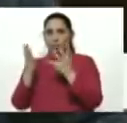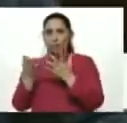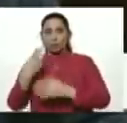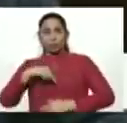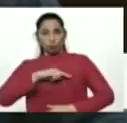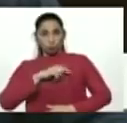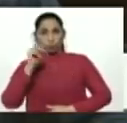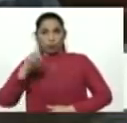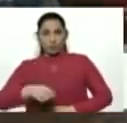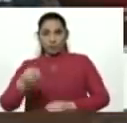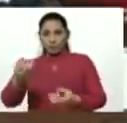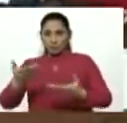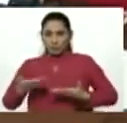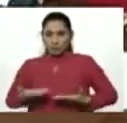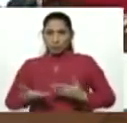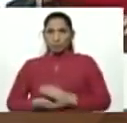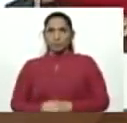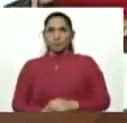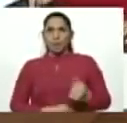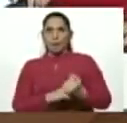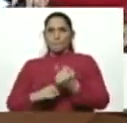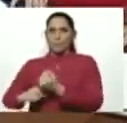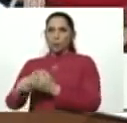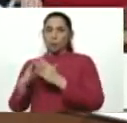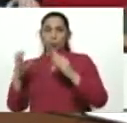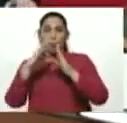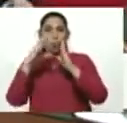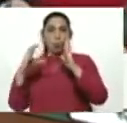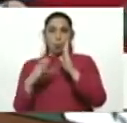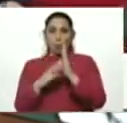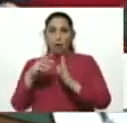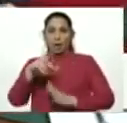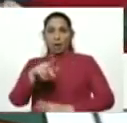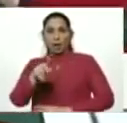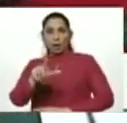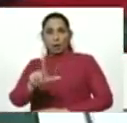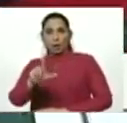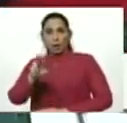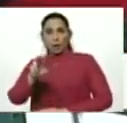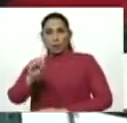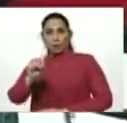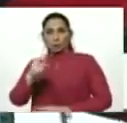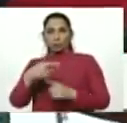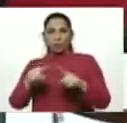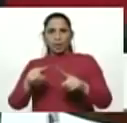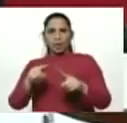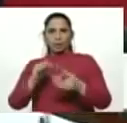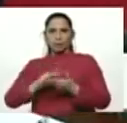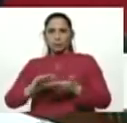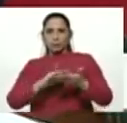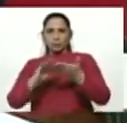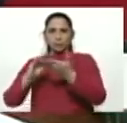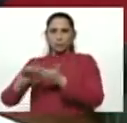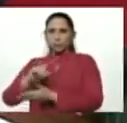recibido el apoyo de toda la OPEP Plus para resolver completamente el